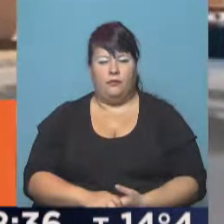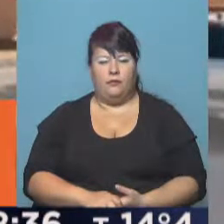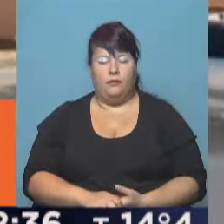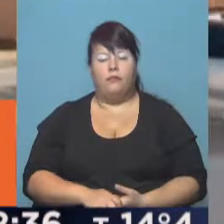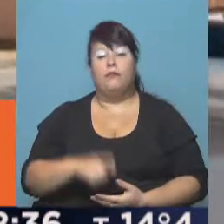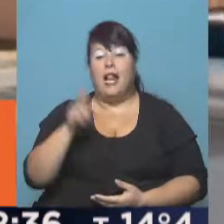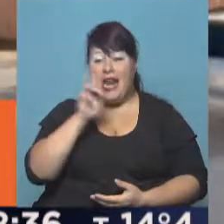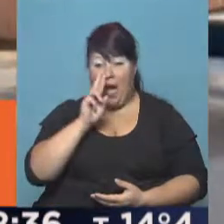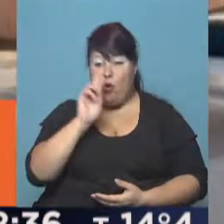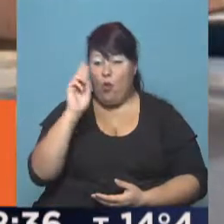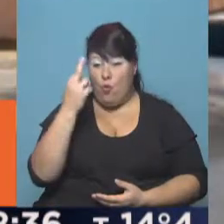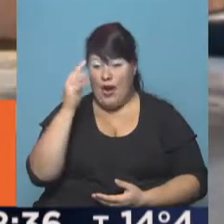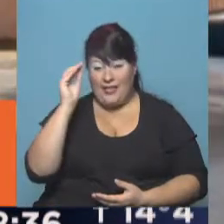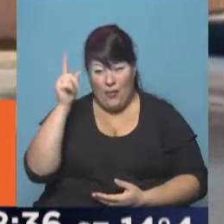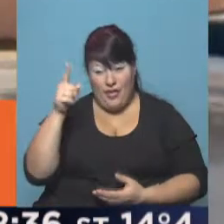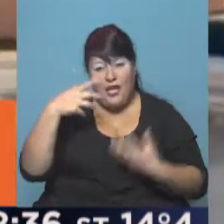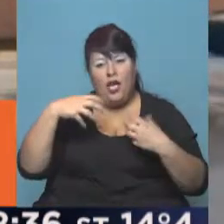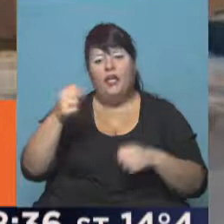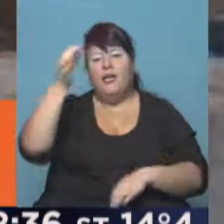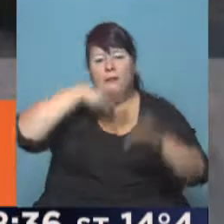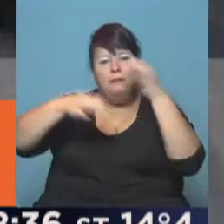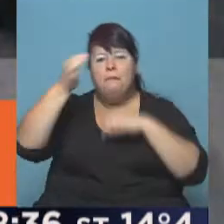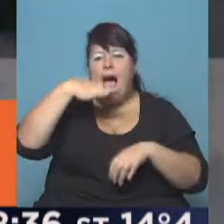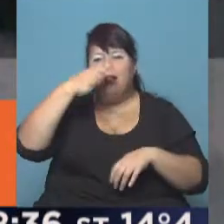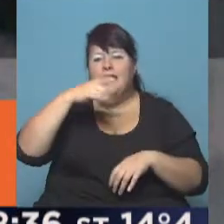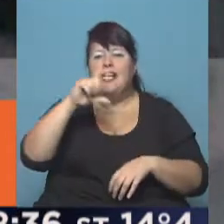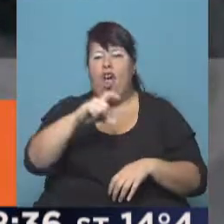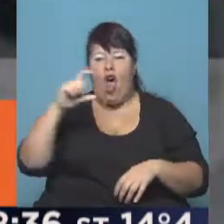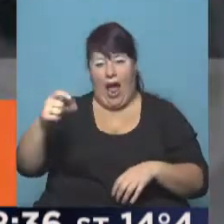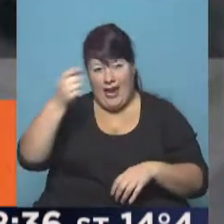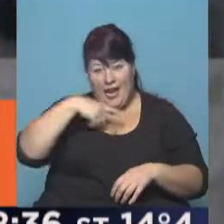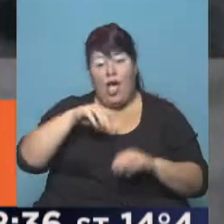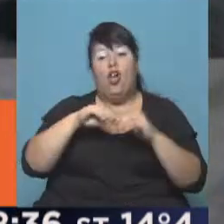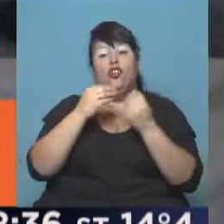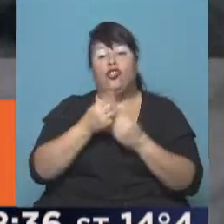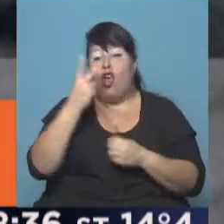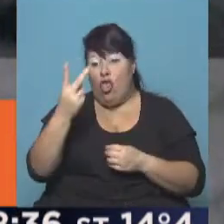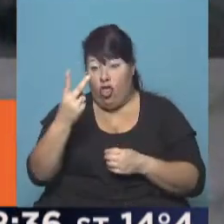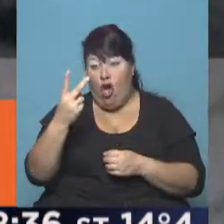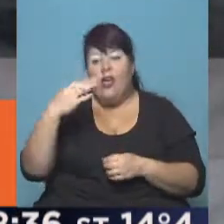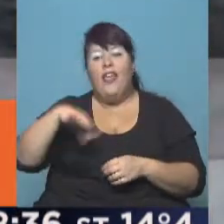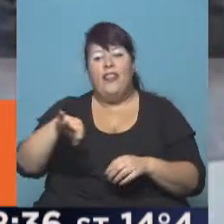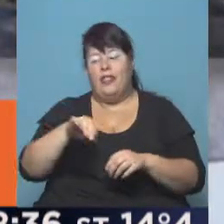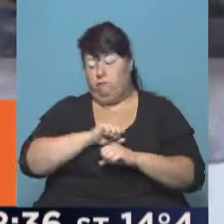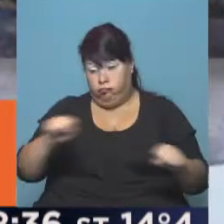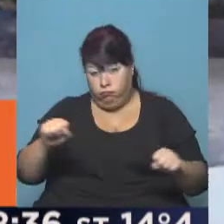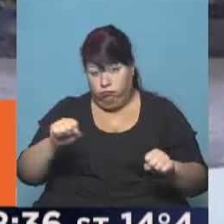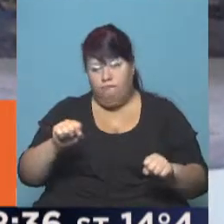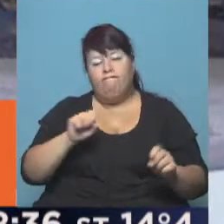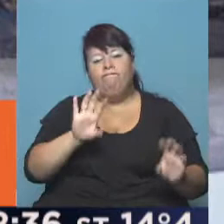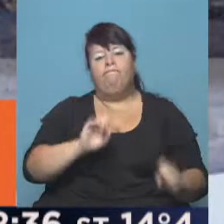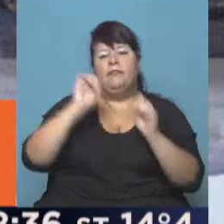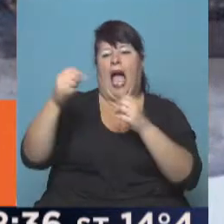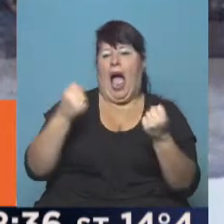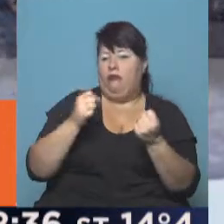el cuerpo de la joven brasileña que había ingerido cápsulas de cocaína de las cuales dos de habían estallado fue arrojado